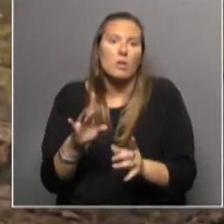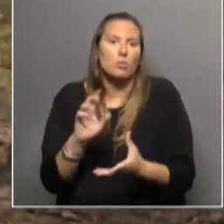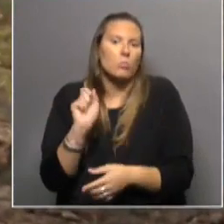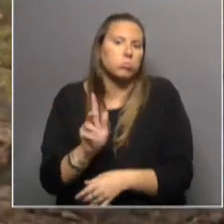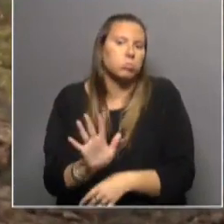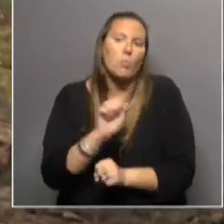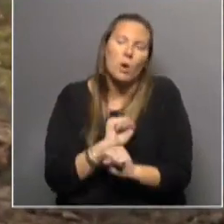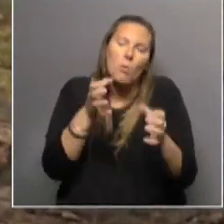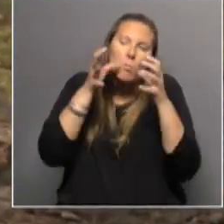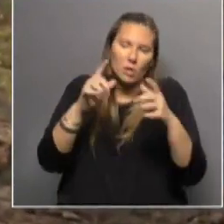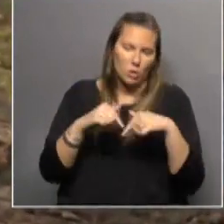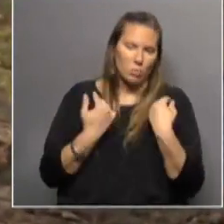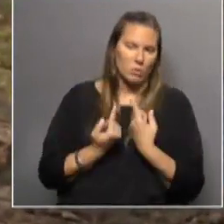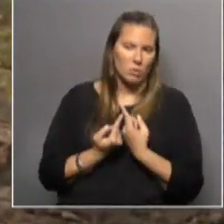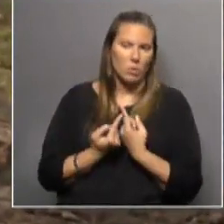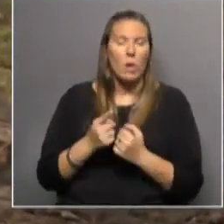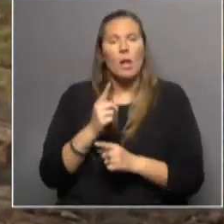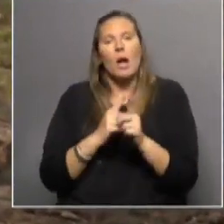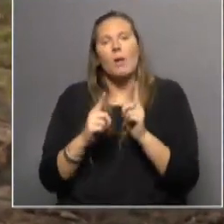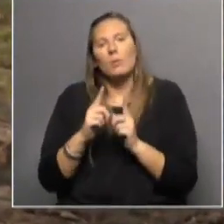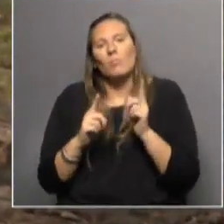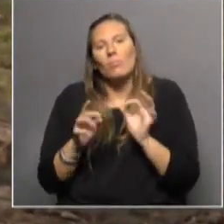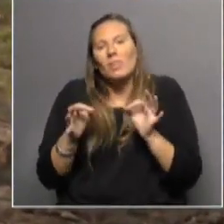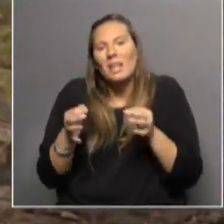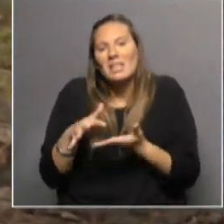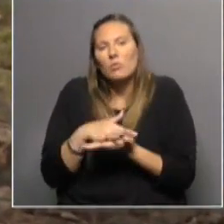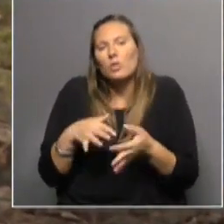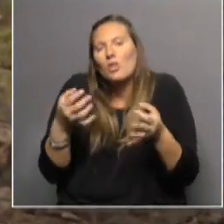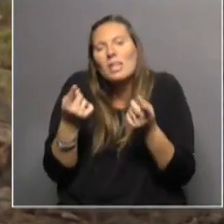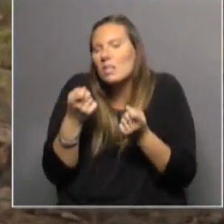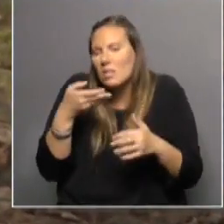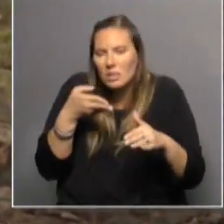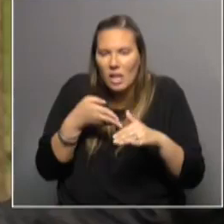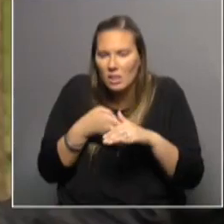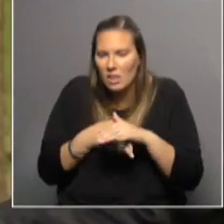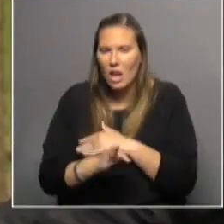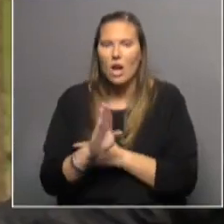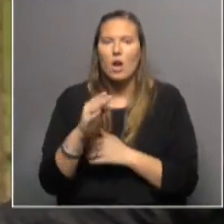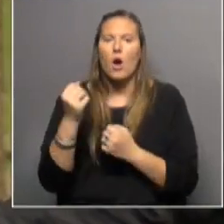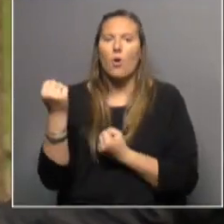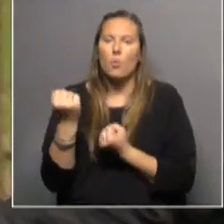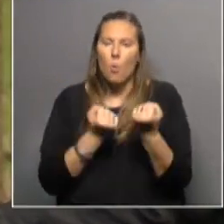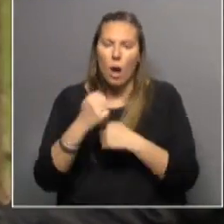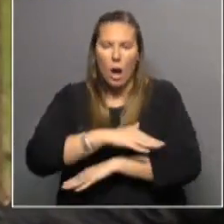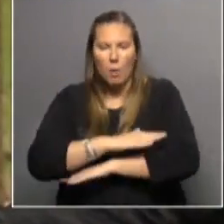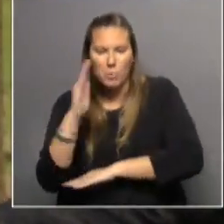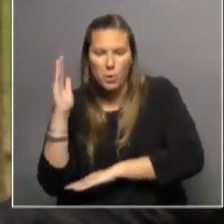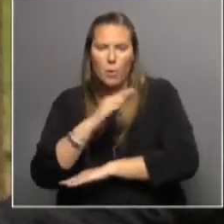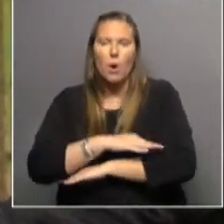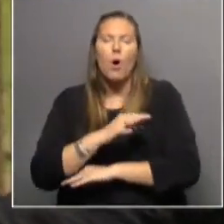puede ser peligroso para nosotros. En algún caso medio particular, que se necesita entrar, entramos con un camión, ponerle con